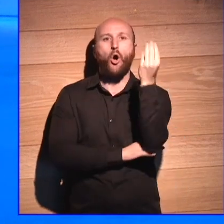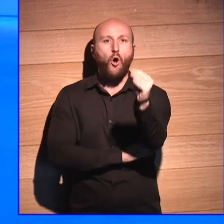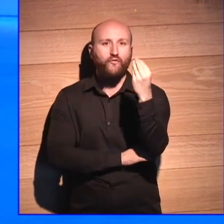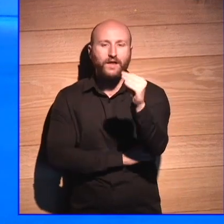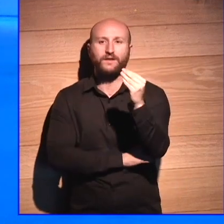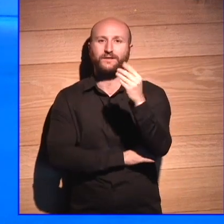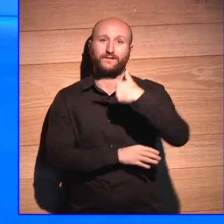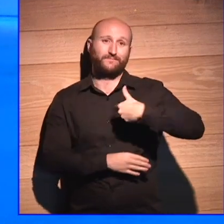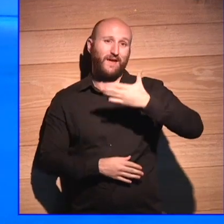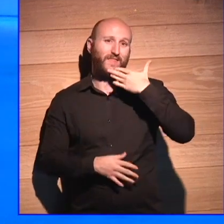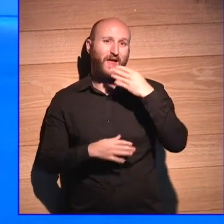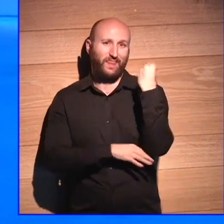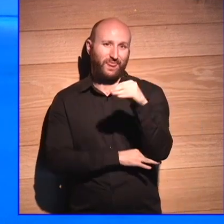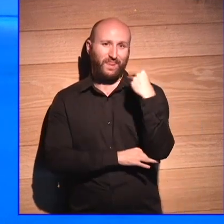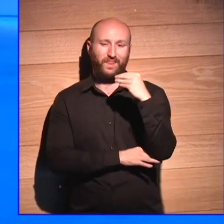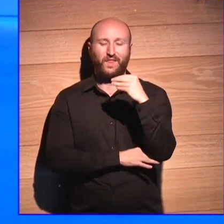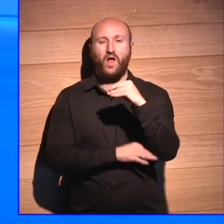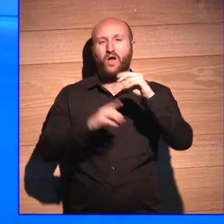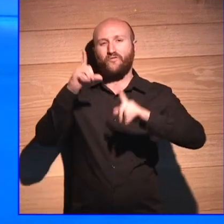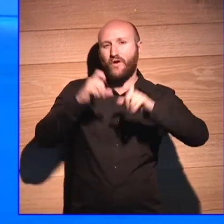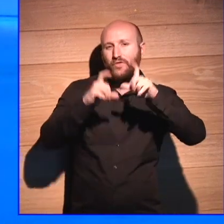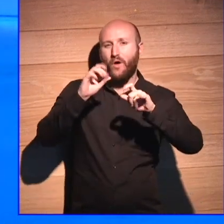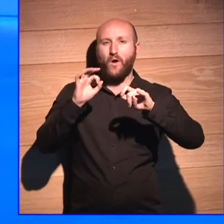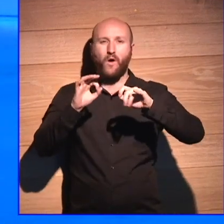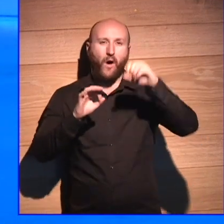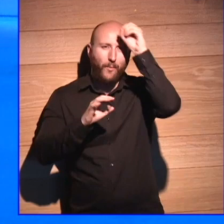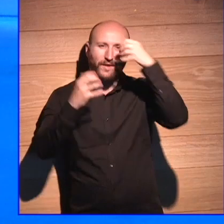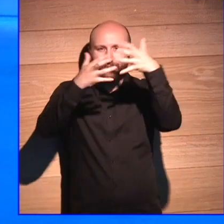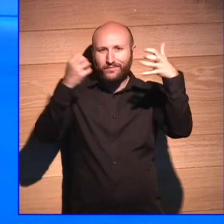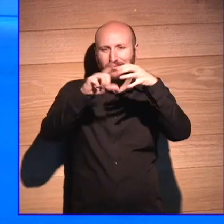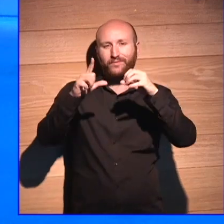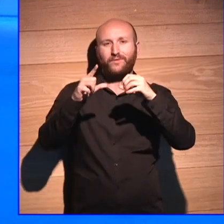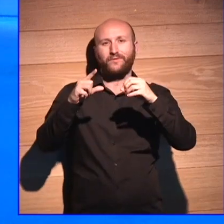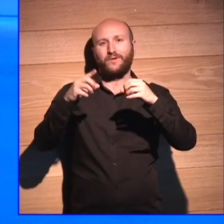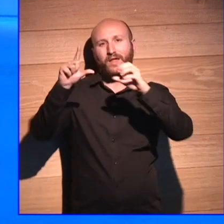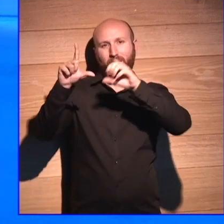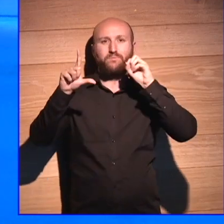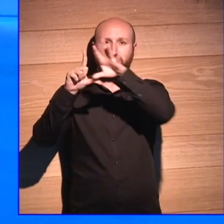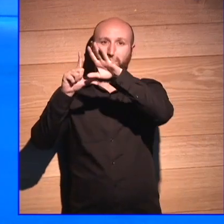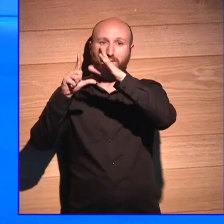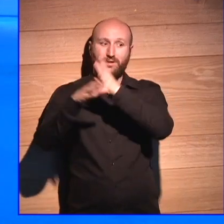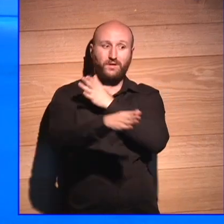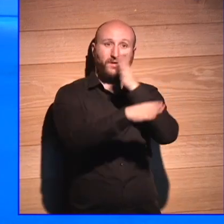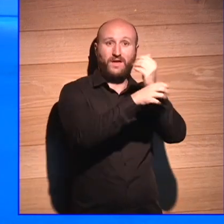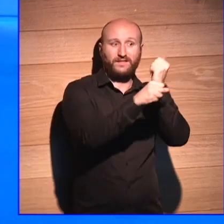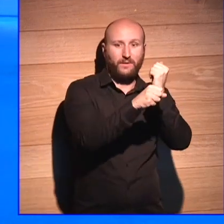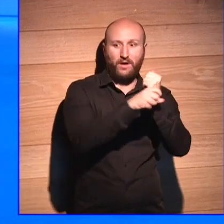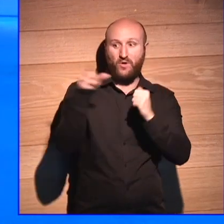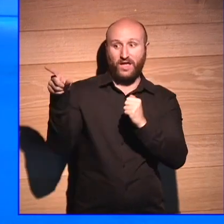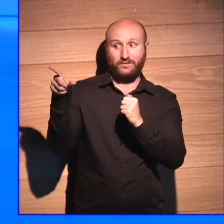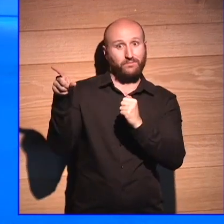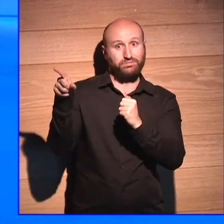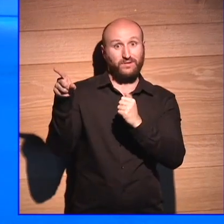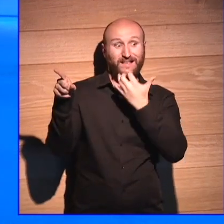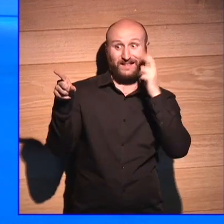eran pues, más jóvenes pusieron fotos, opiniones, etcétera, que en el momento de ir a buscar un trabajo dicen esto no me va a